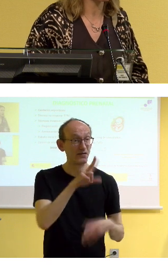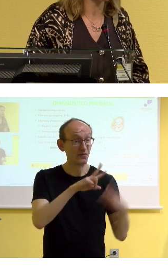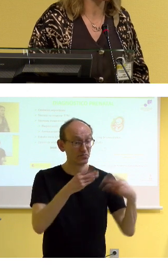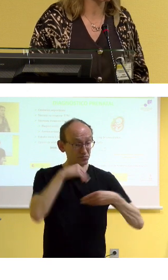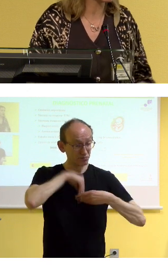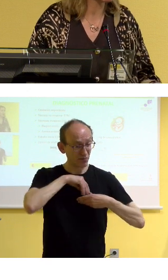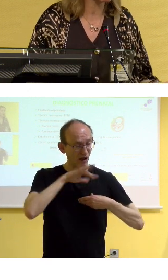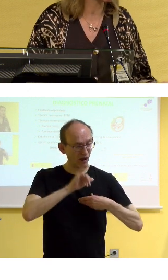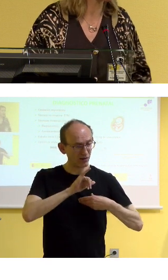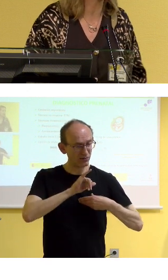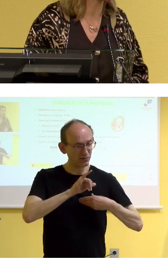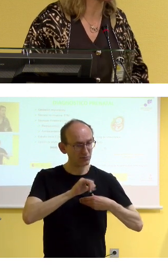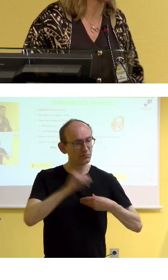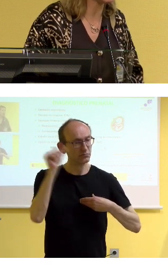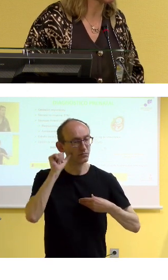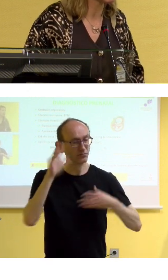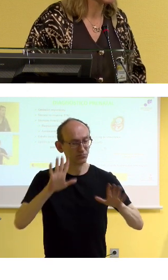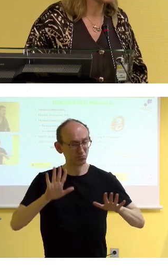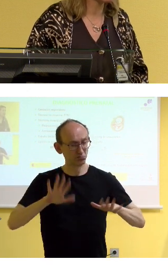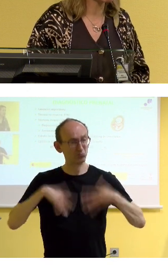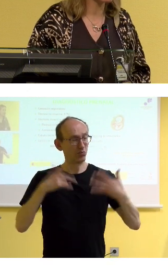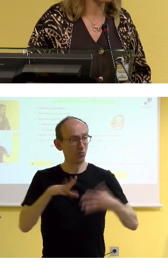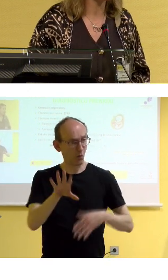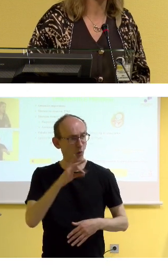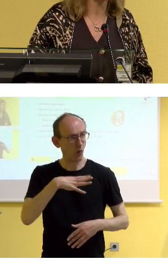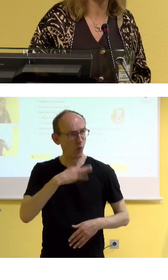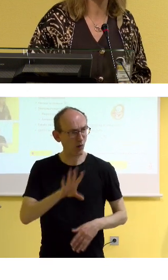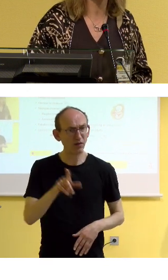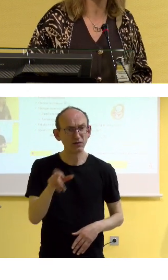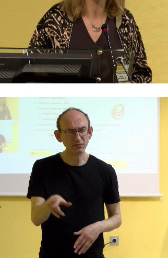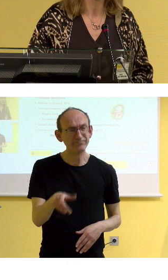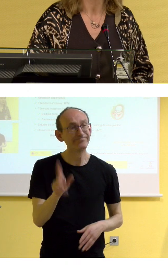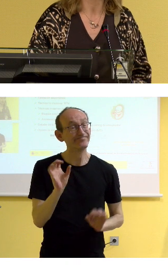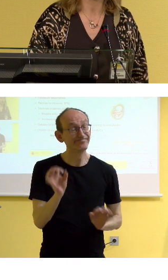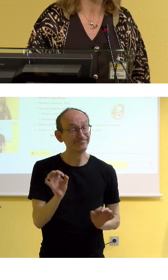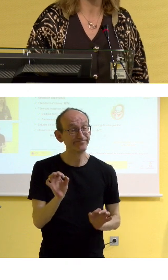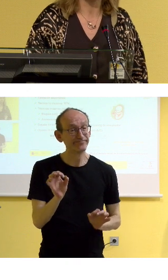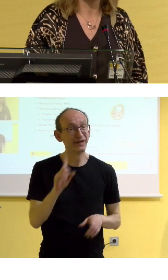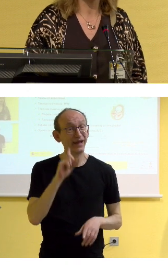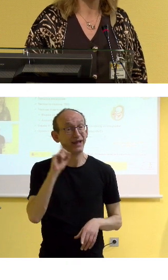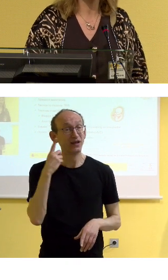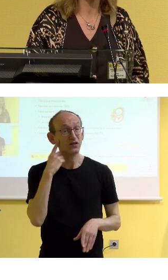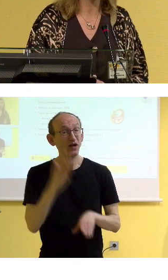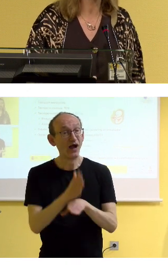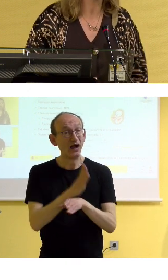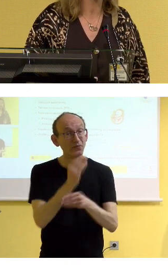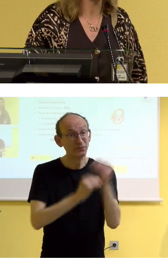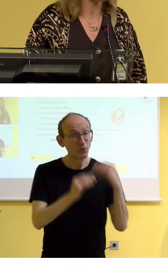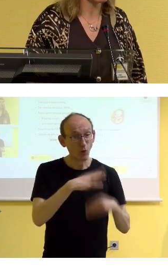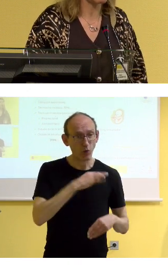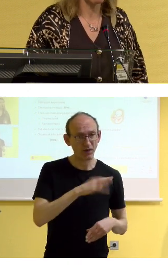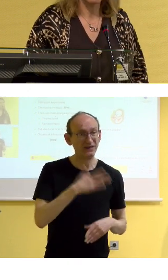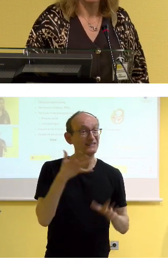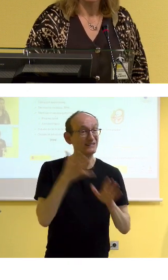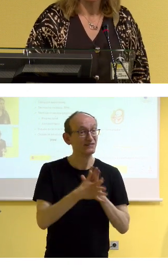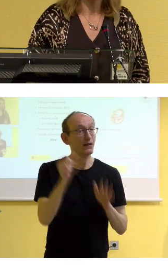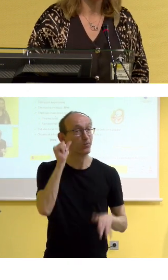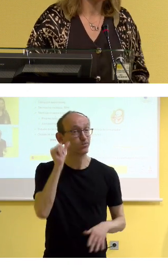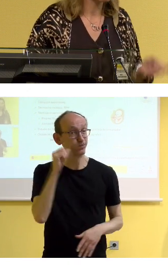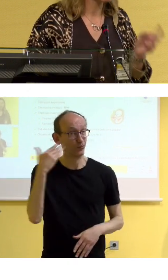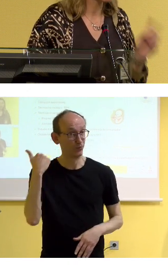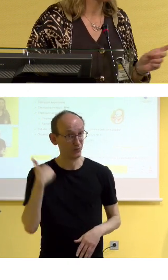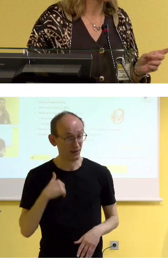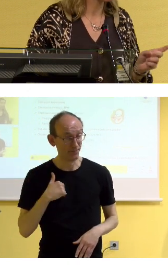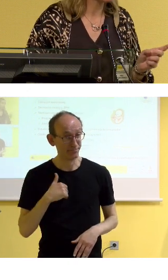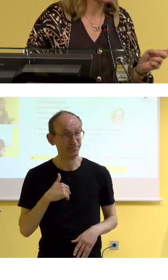decidir quedarse embarazada de forma espontánea. Entonces se puede hacer un diagnóstico prenatal, esto es cuando uno está embarazado.